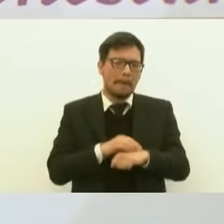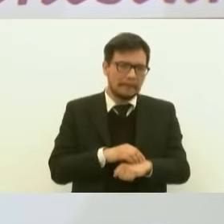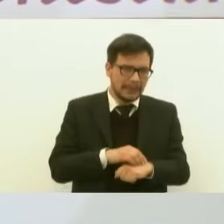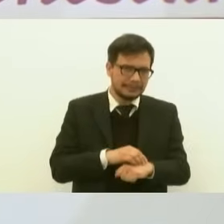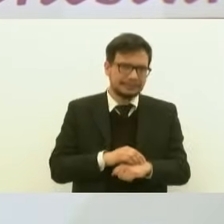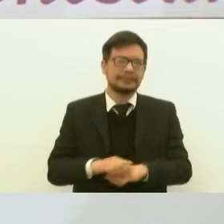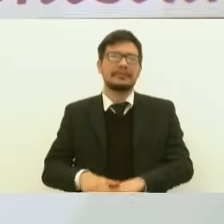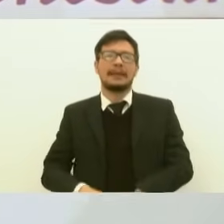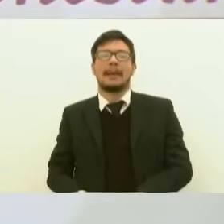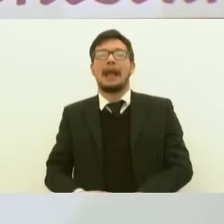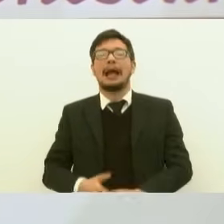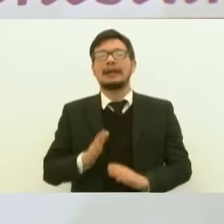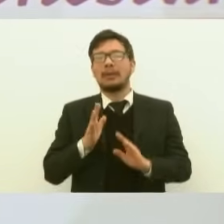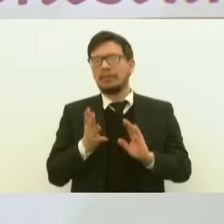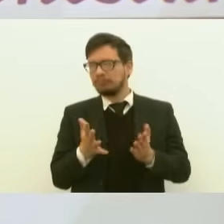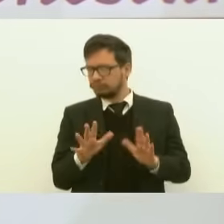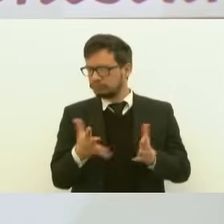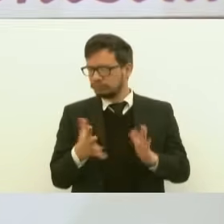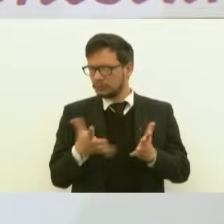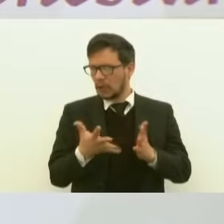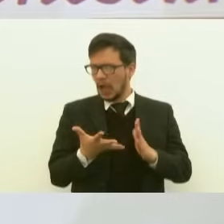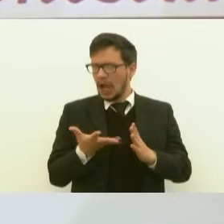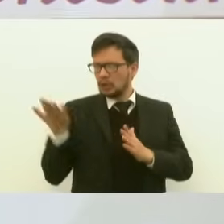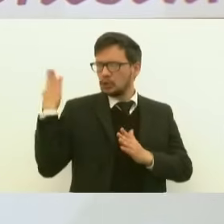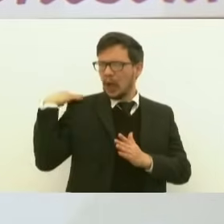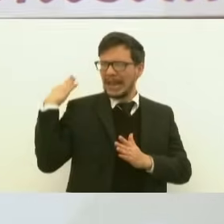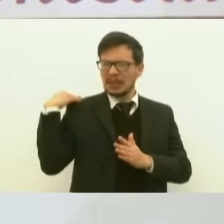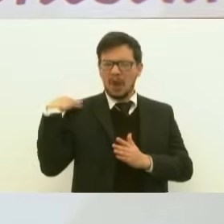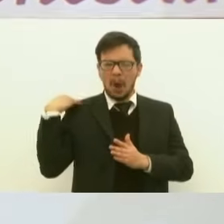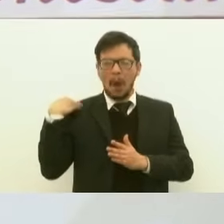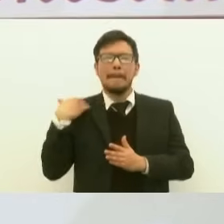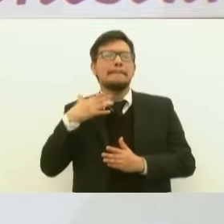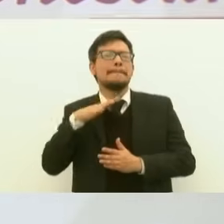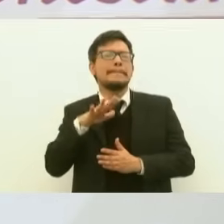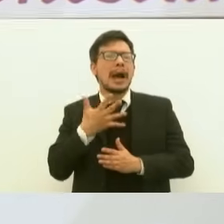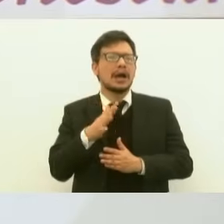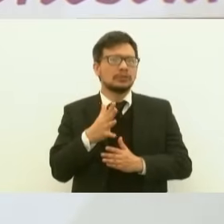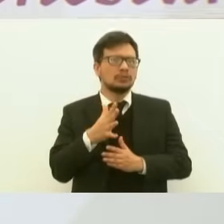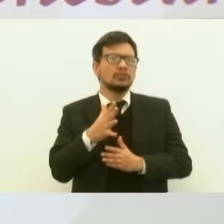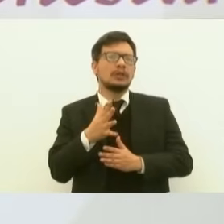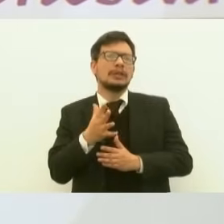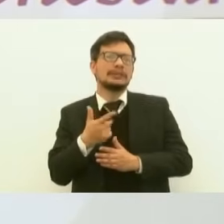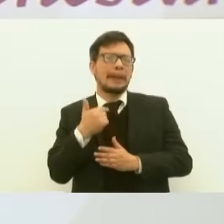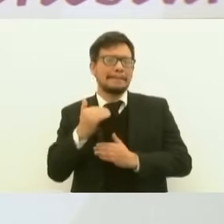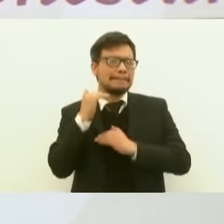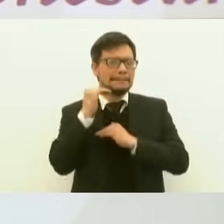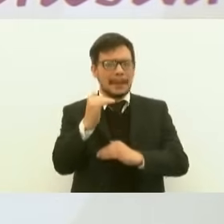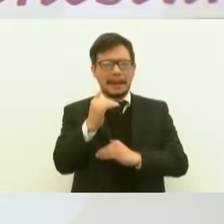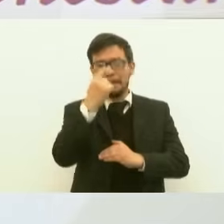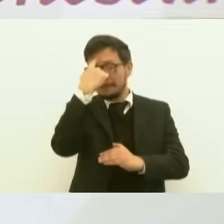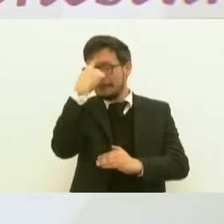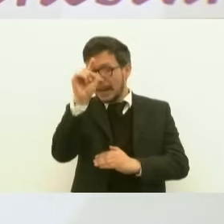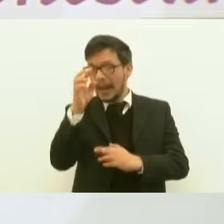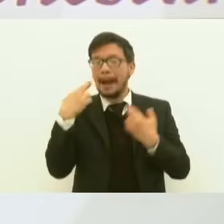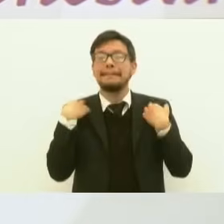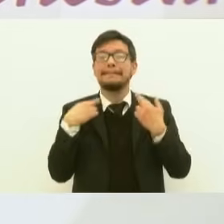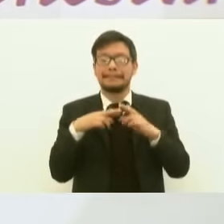Vamos a fijar un salario mínimo para los trabajadores de la educación, sobre